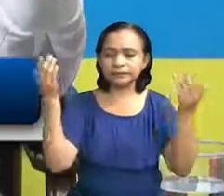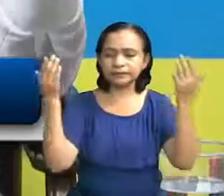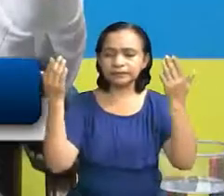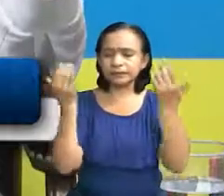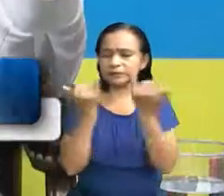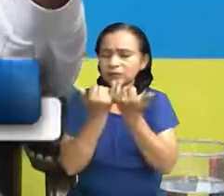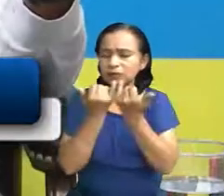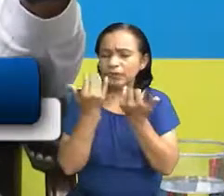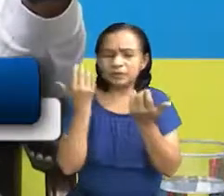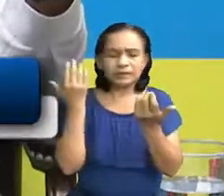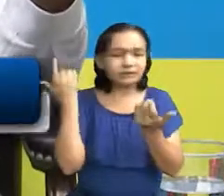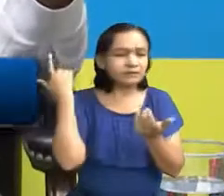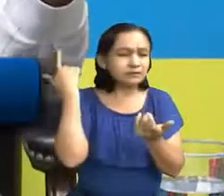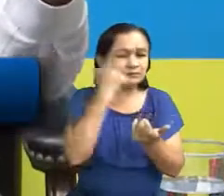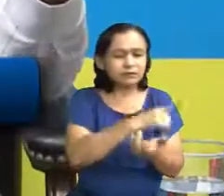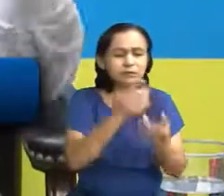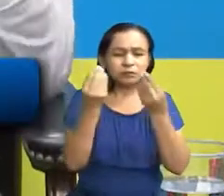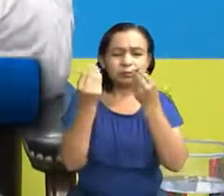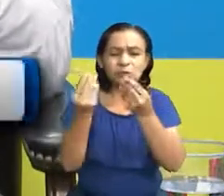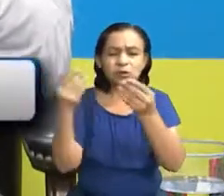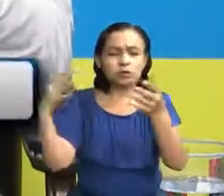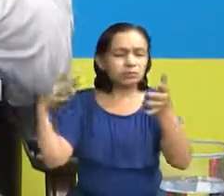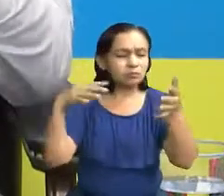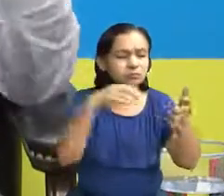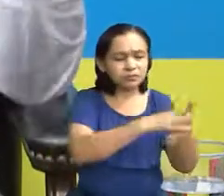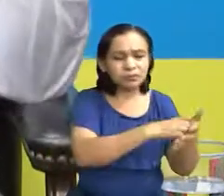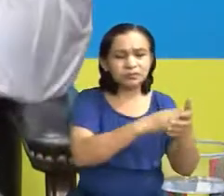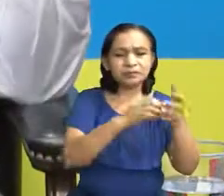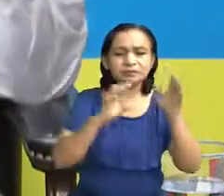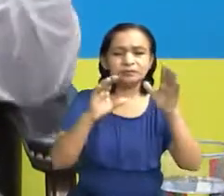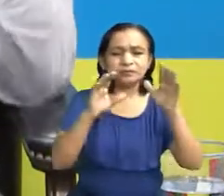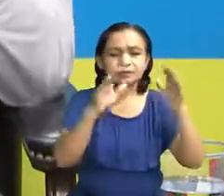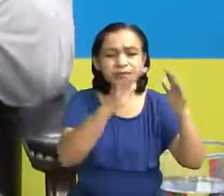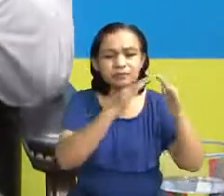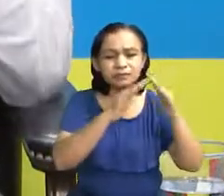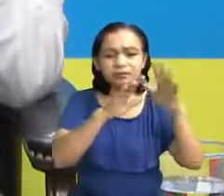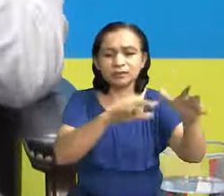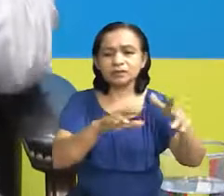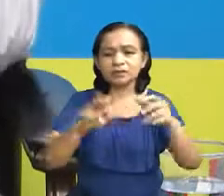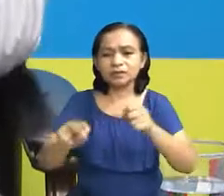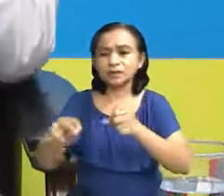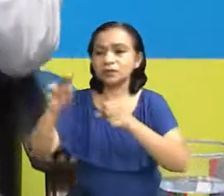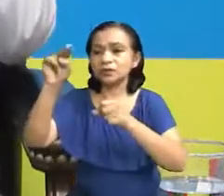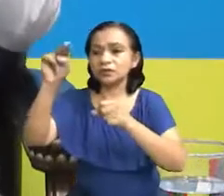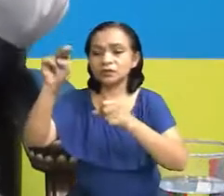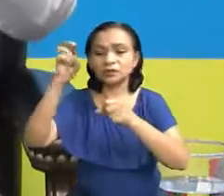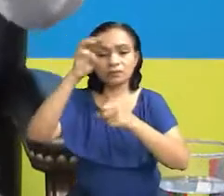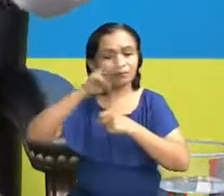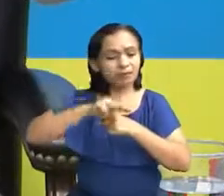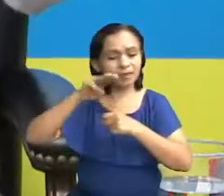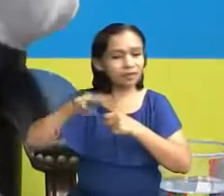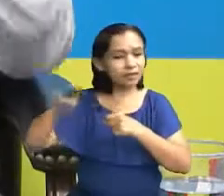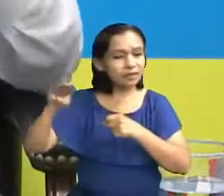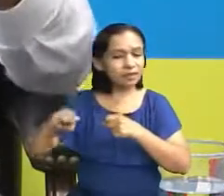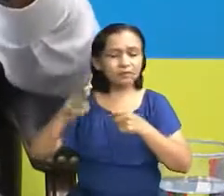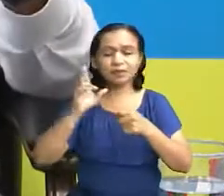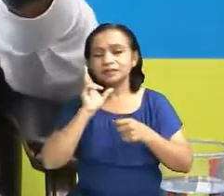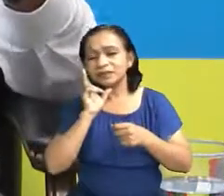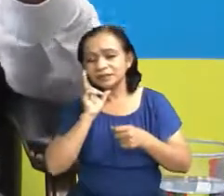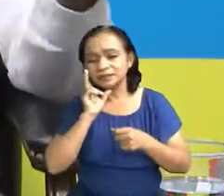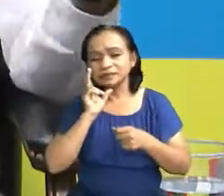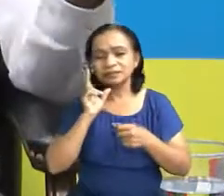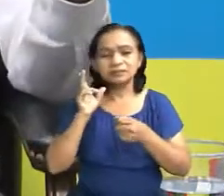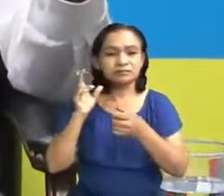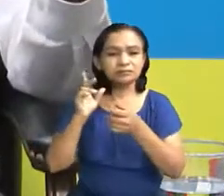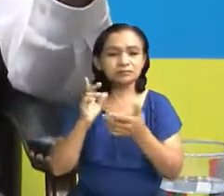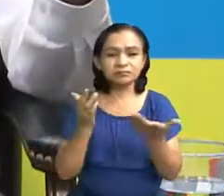prácticamente. Uh-huh. Hubo accidentes de tránsito en Occidente, en Carretera Norte, Carretera Matagalpa, Darío.